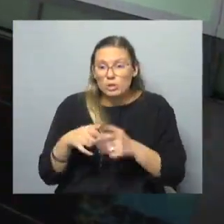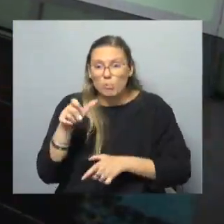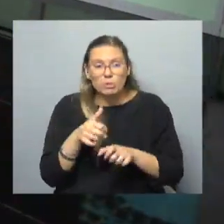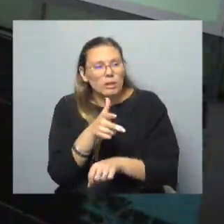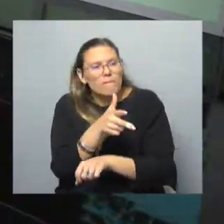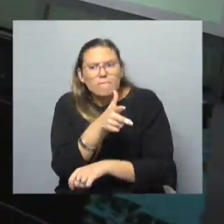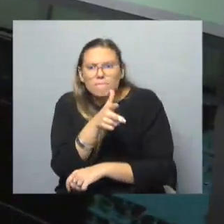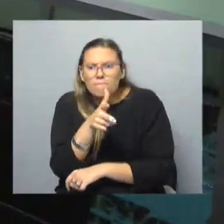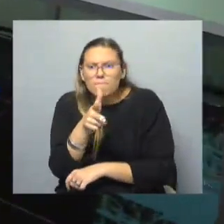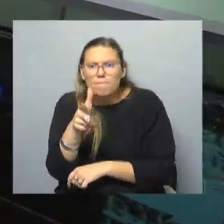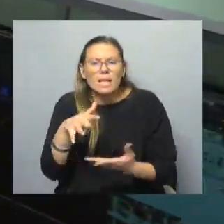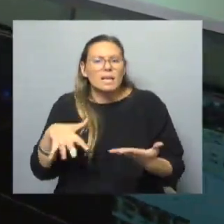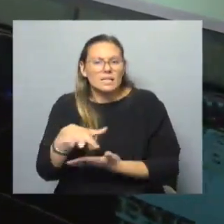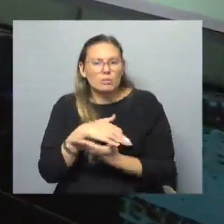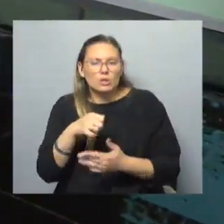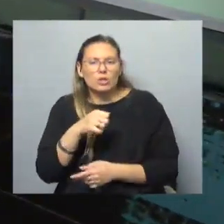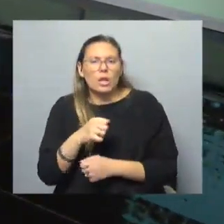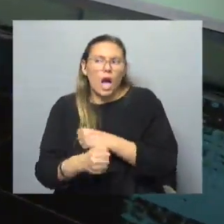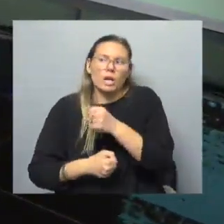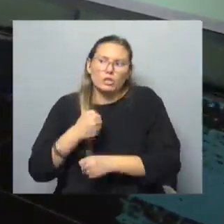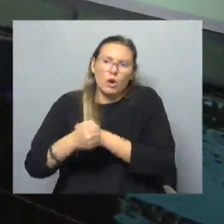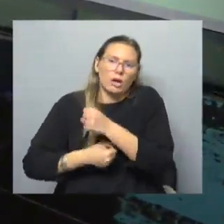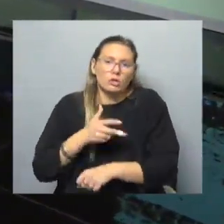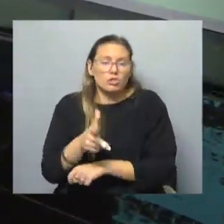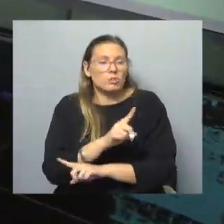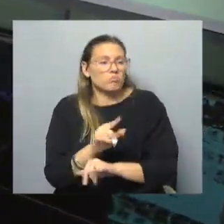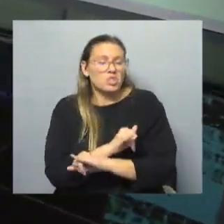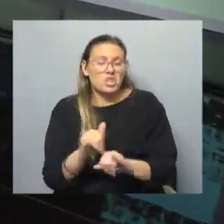registra situaciones, historias durante muchos años y después no se terminan.